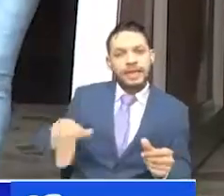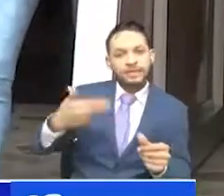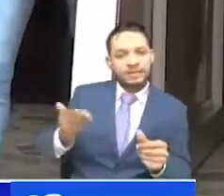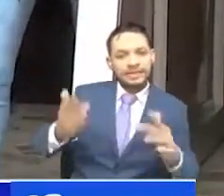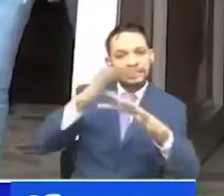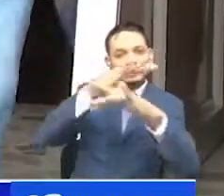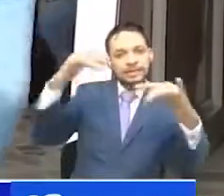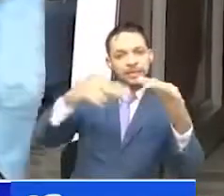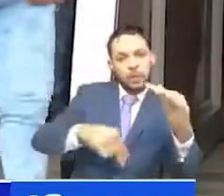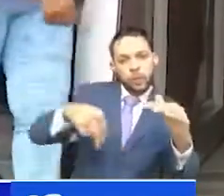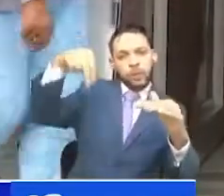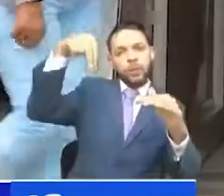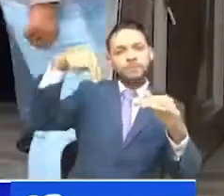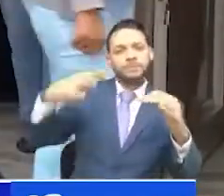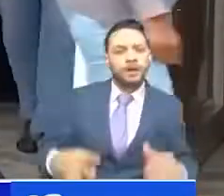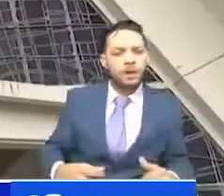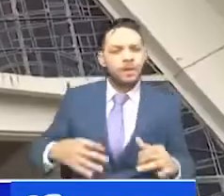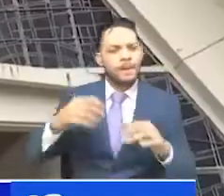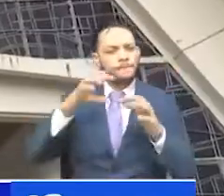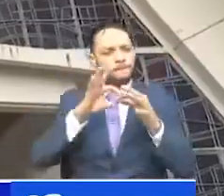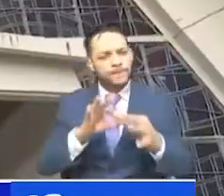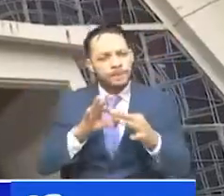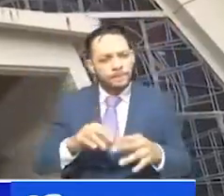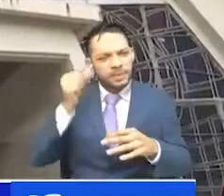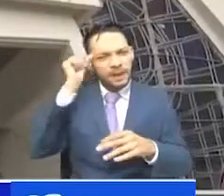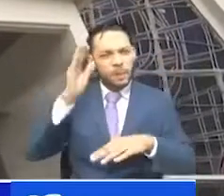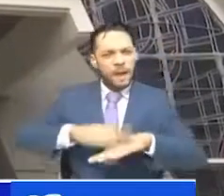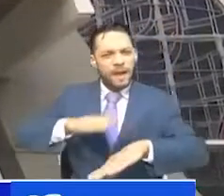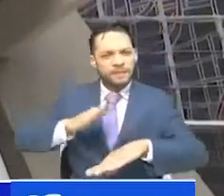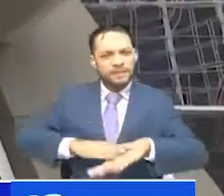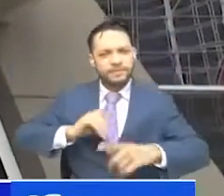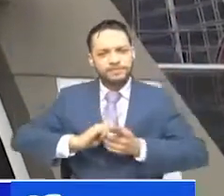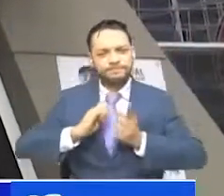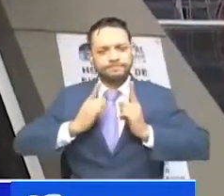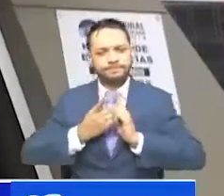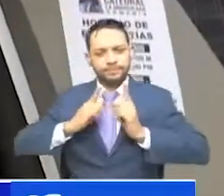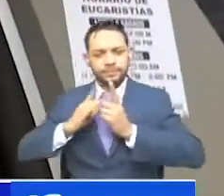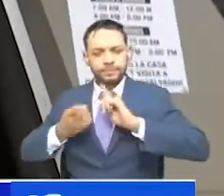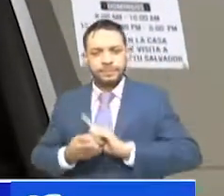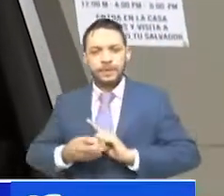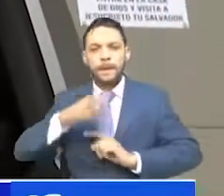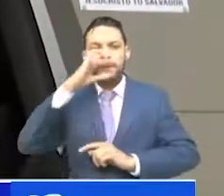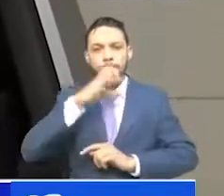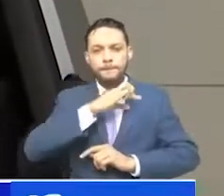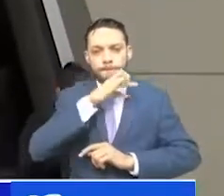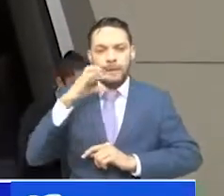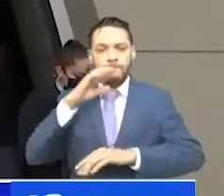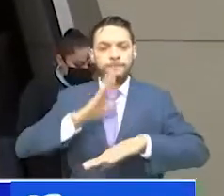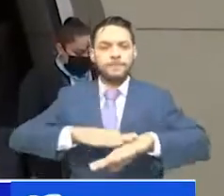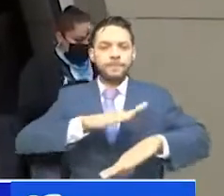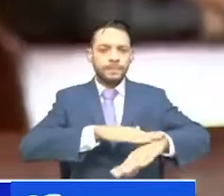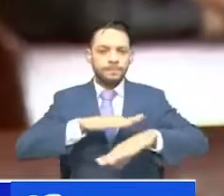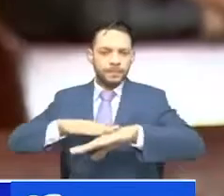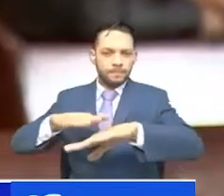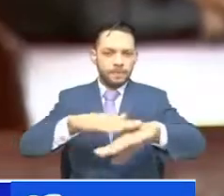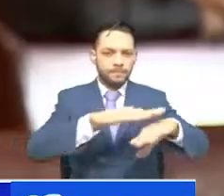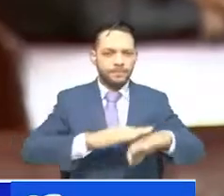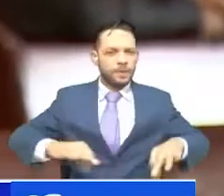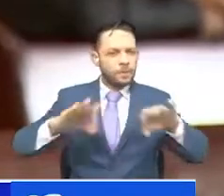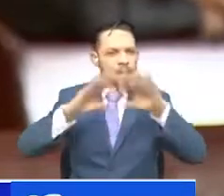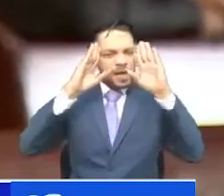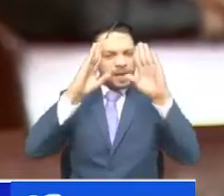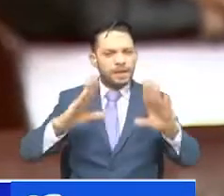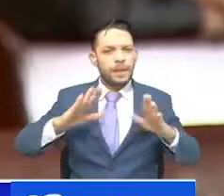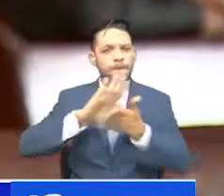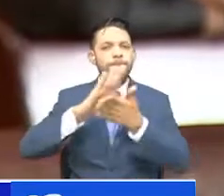este momento tan especial nos está recordando. En esta oportunidad y como pedido del Papa Francisco, se hizo un llamado especial para pedir por